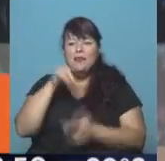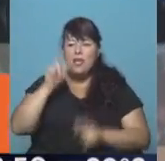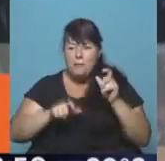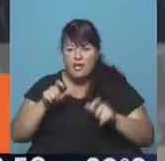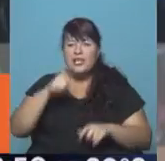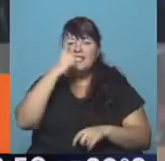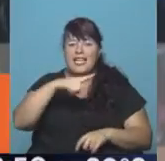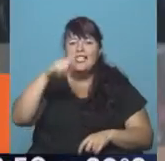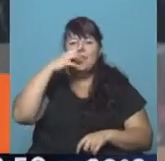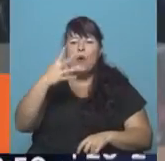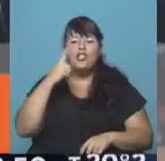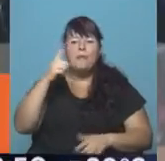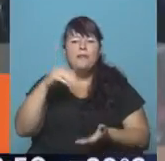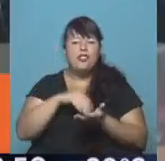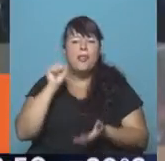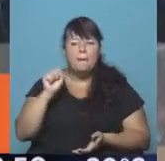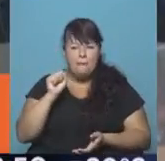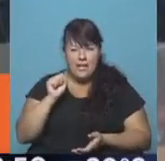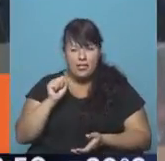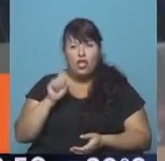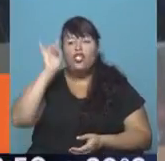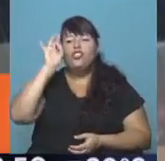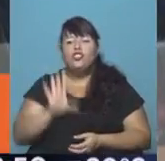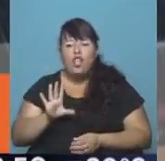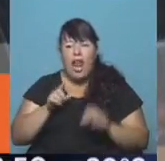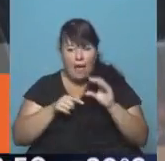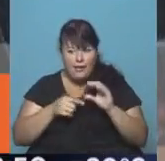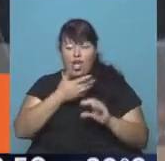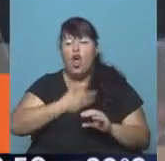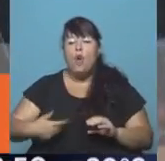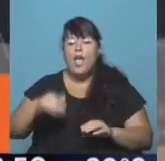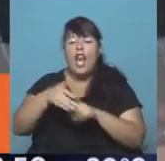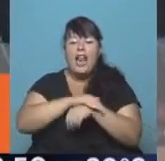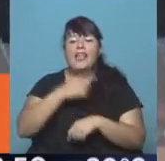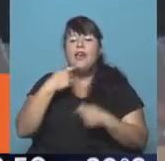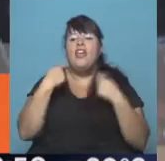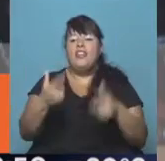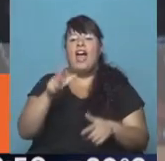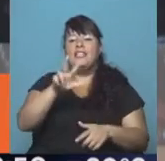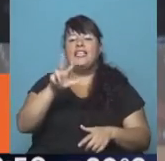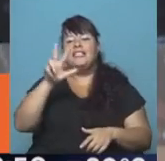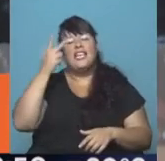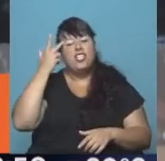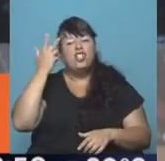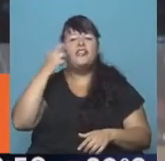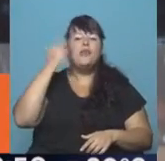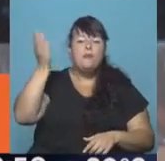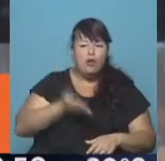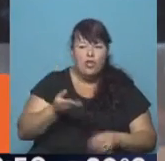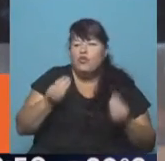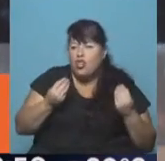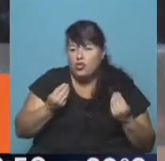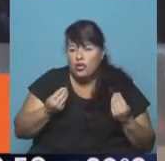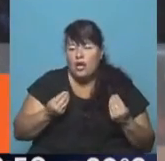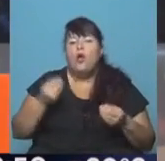tiene 174 mil millones de pesos y solamente el gobierno de la renta dice que puede otorgar entre el 18 y el 19 por ciento explícame